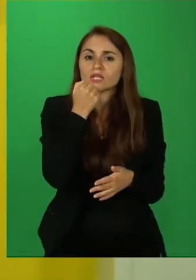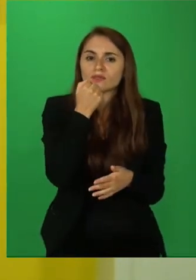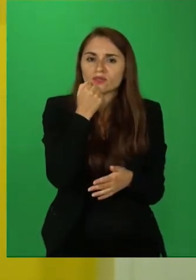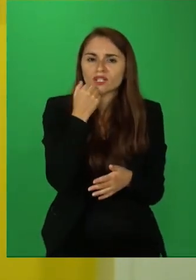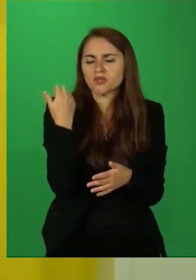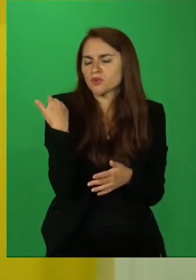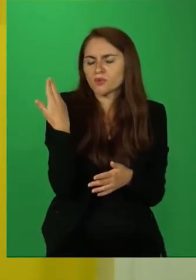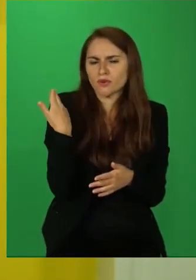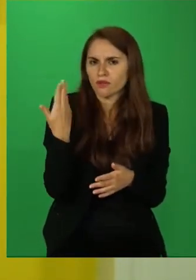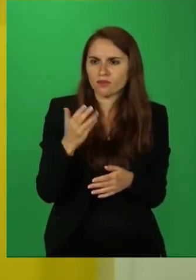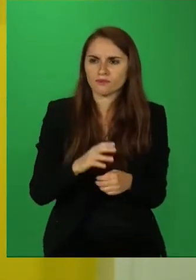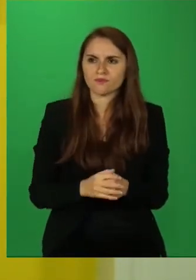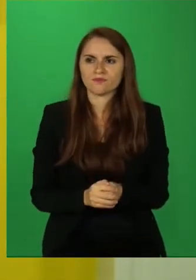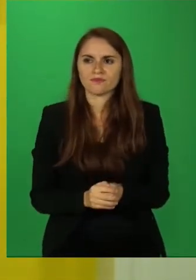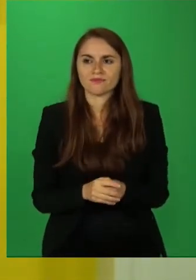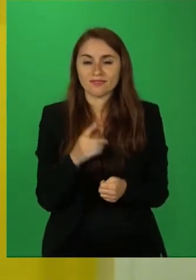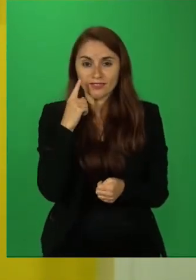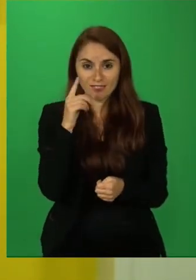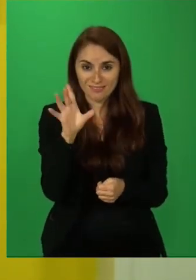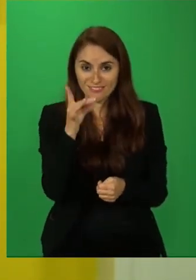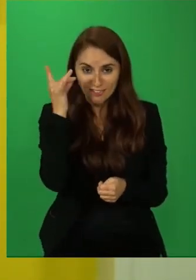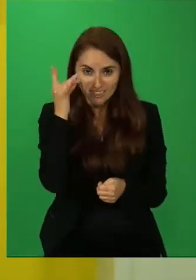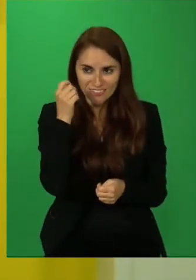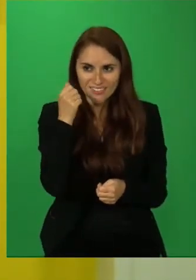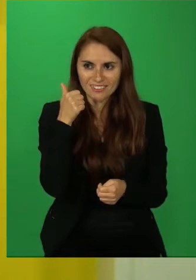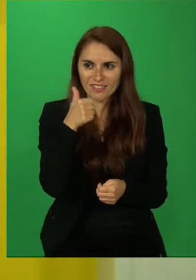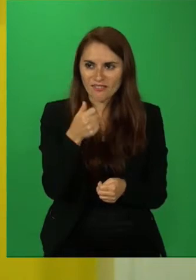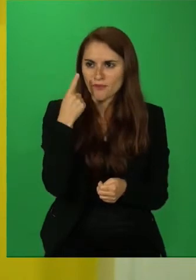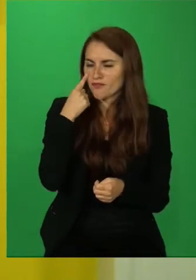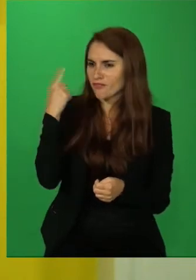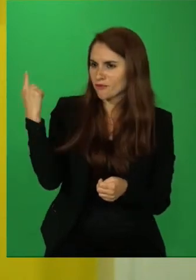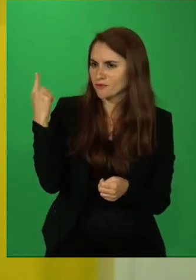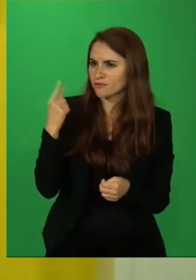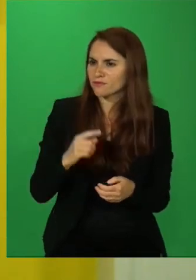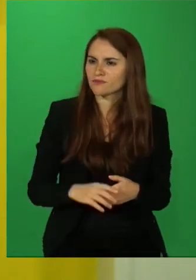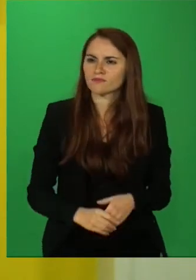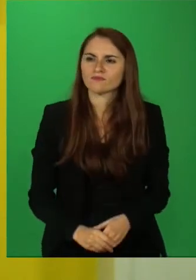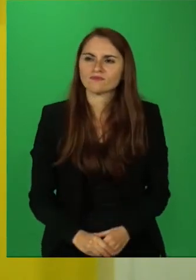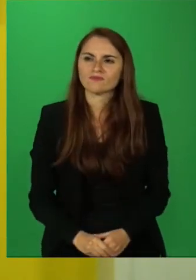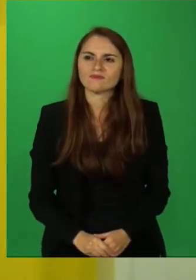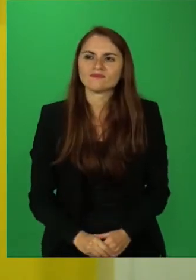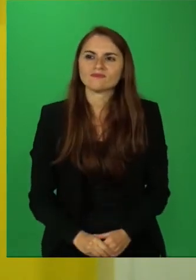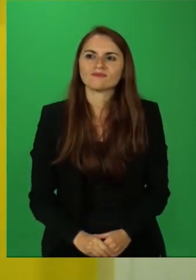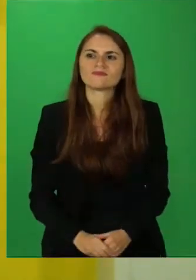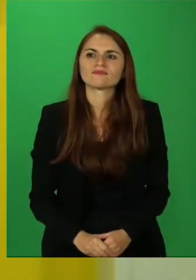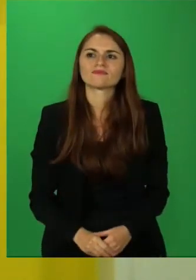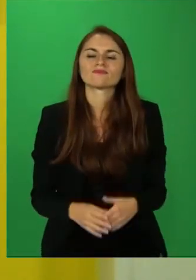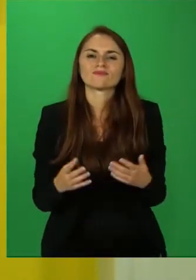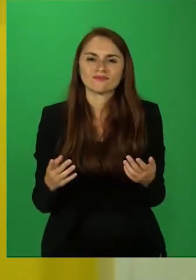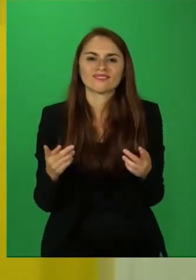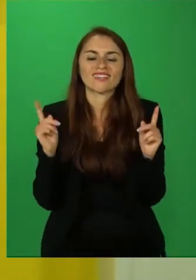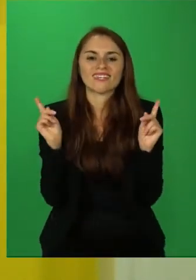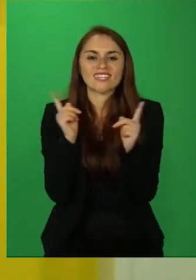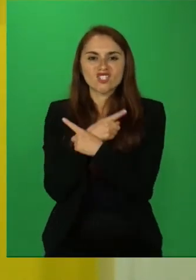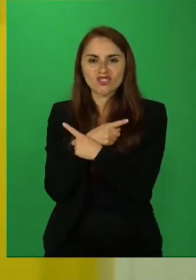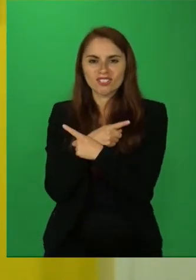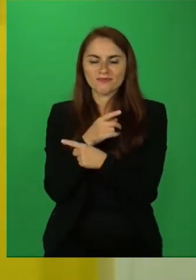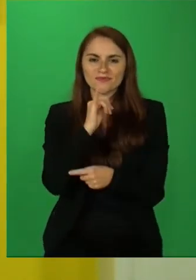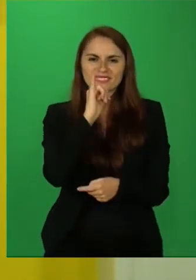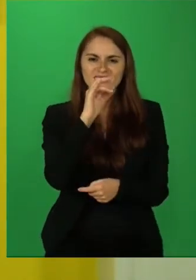problema. ¿Sí? ¿Lo tienes? Vamos entonces. Acá hay una ironía,